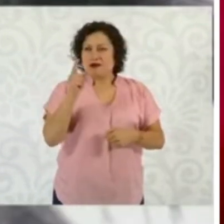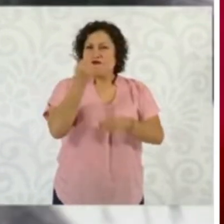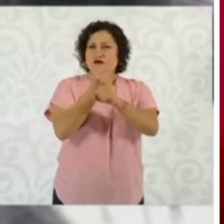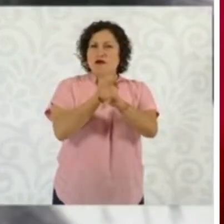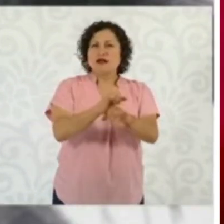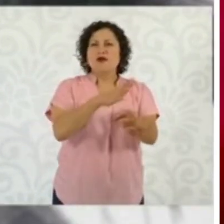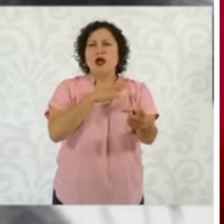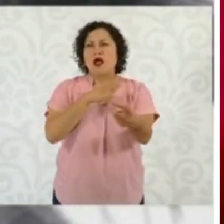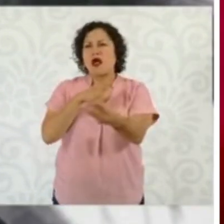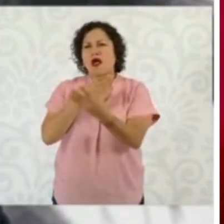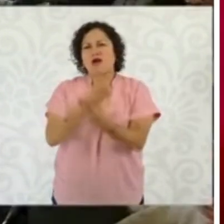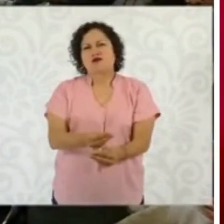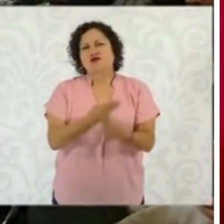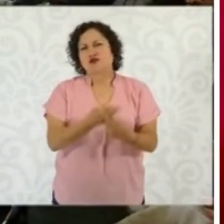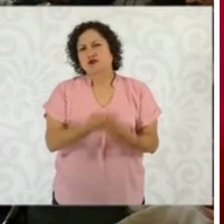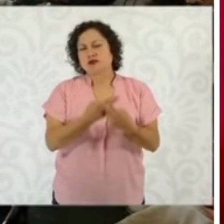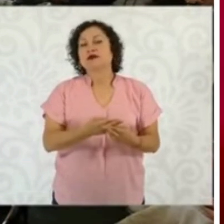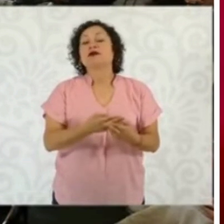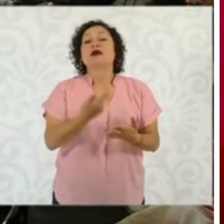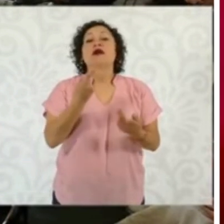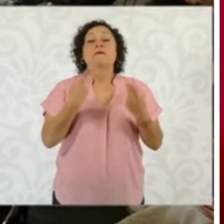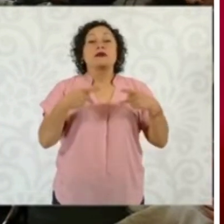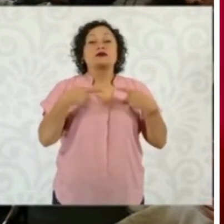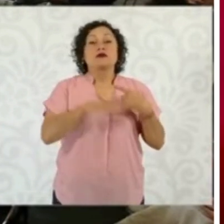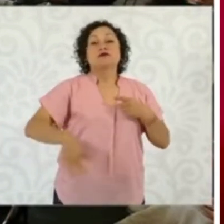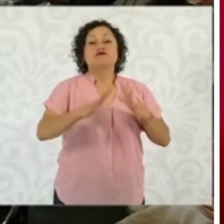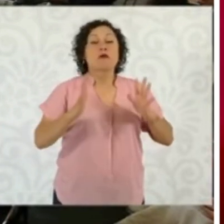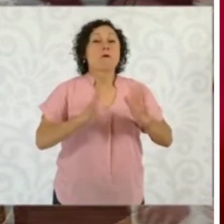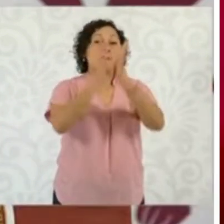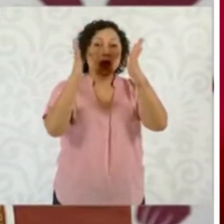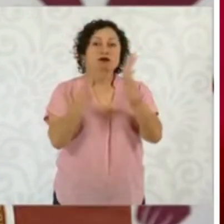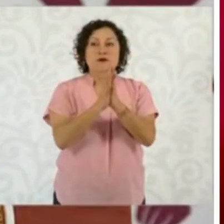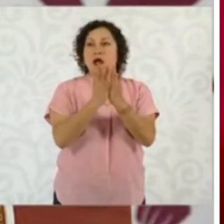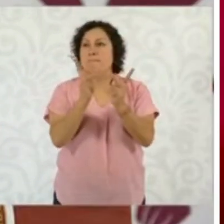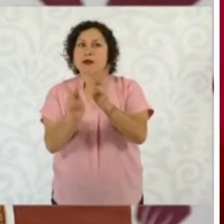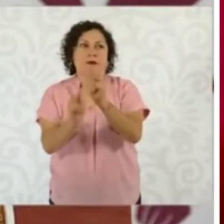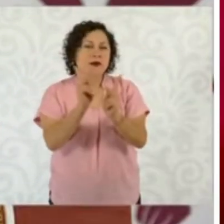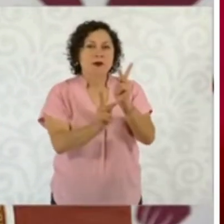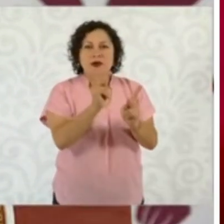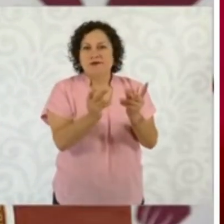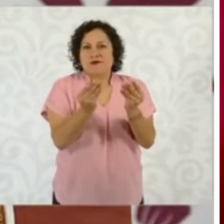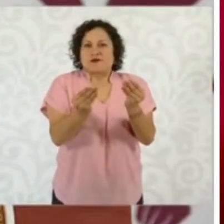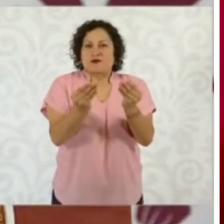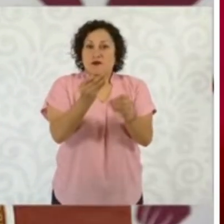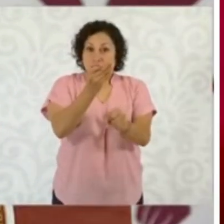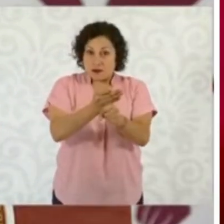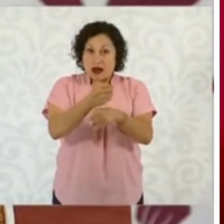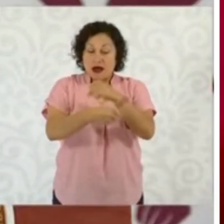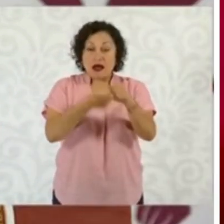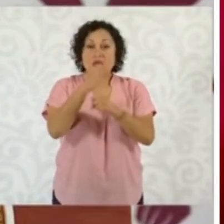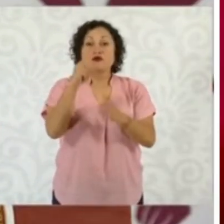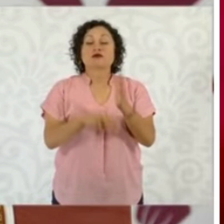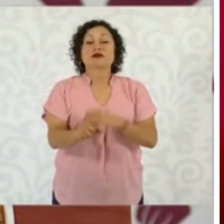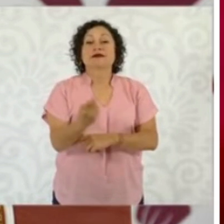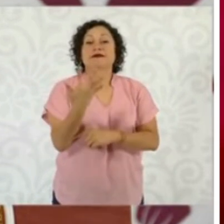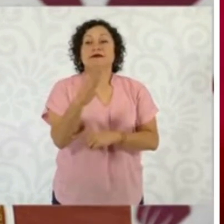además está empoderada en este 2025. Es muy distinta lo que percibe el